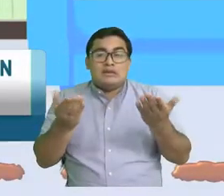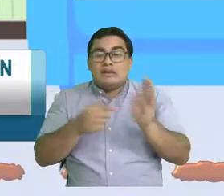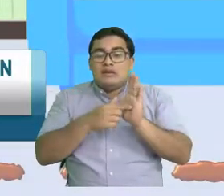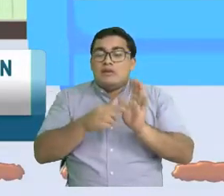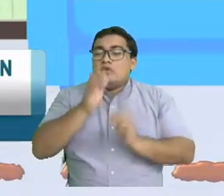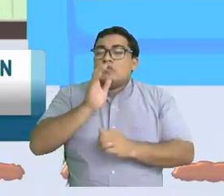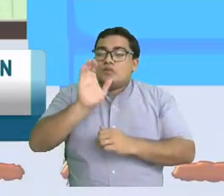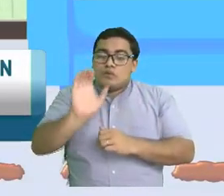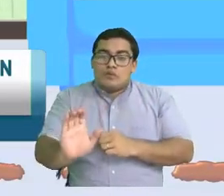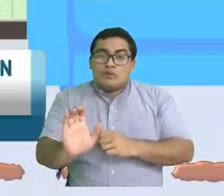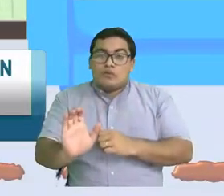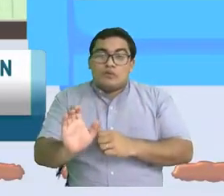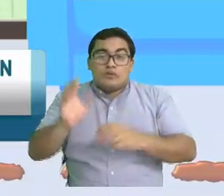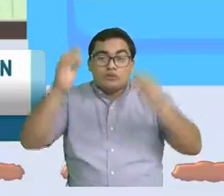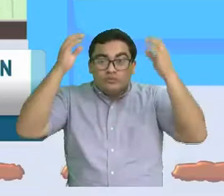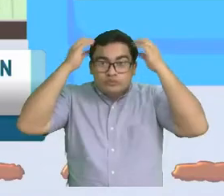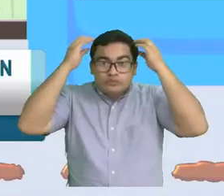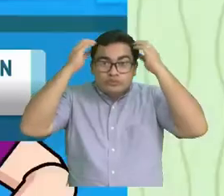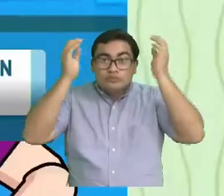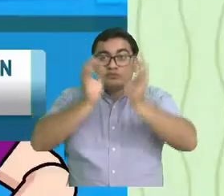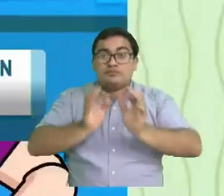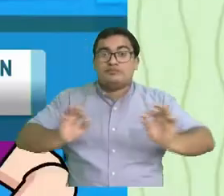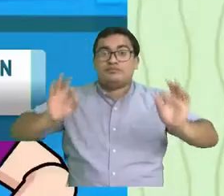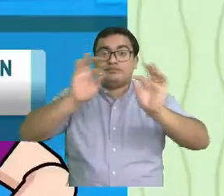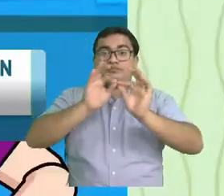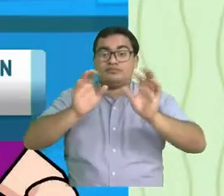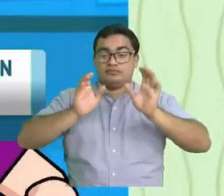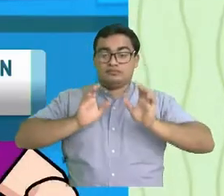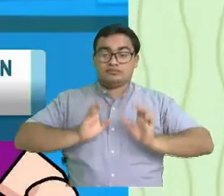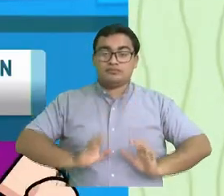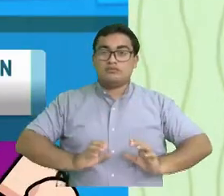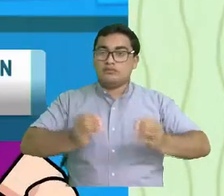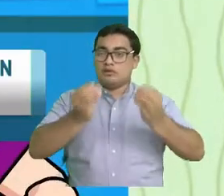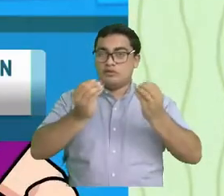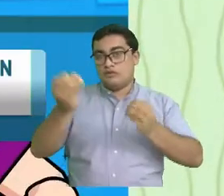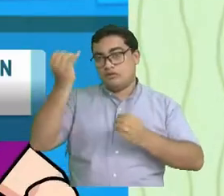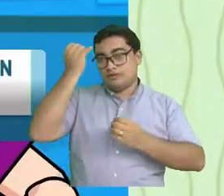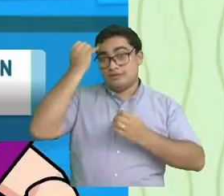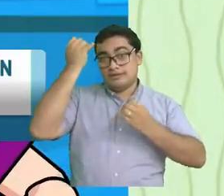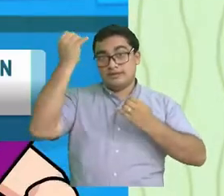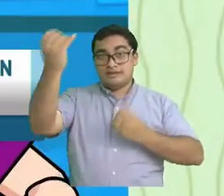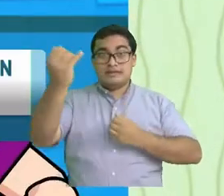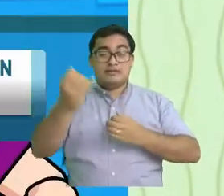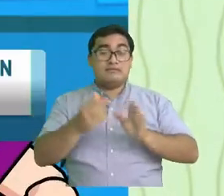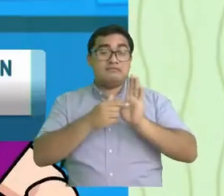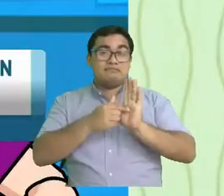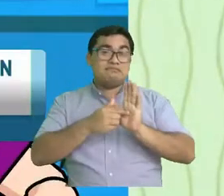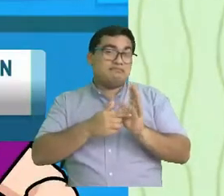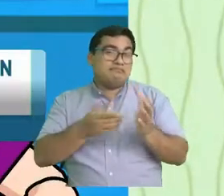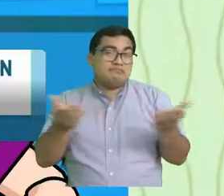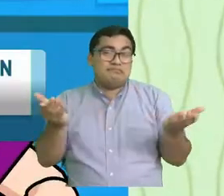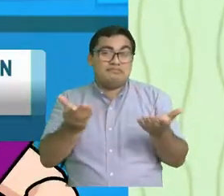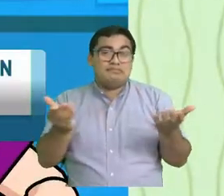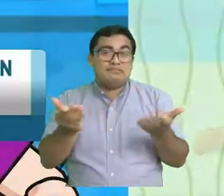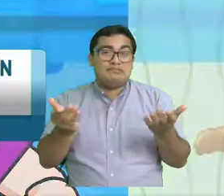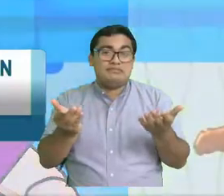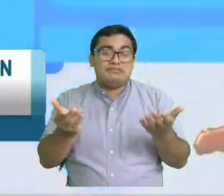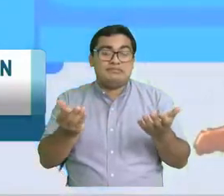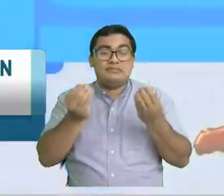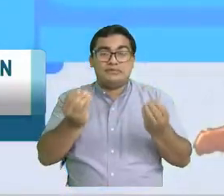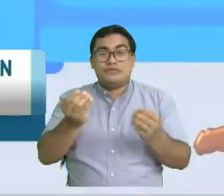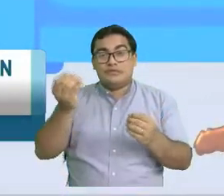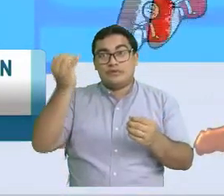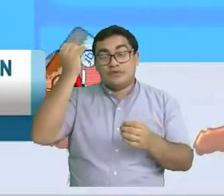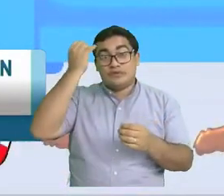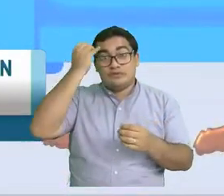chiquitos, nuestro cerebro es la parte más maravillosa de nuestro cuerpo. Sí, un mundo de ideas. Es correcto. Son muy creativos. Son muy inventores, sí.